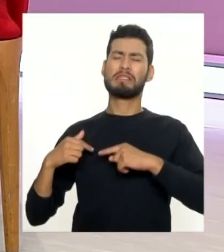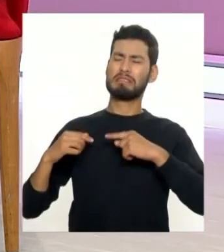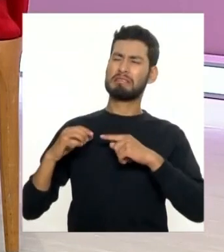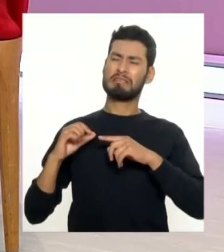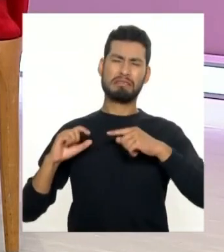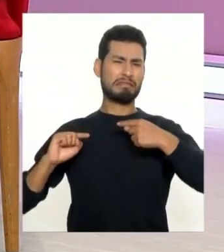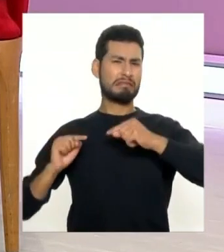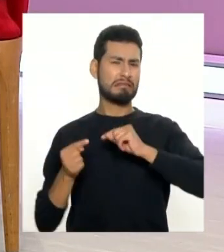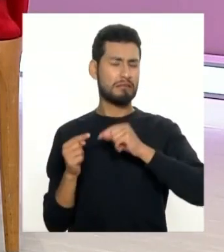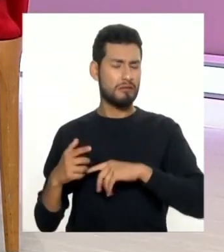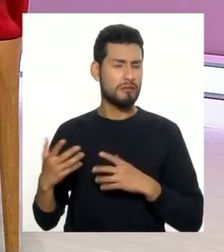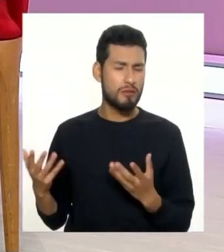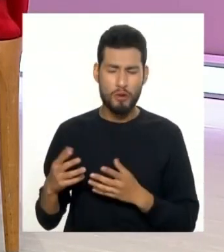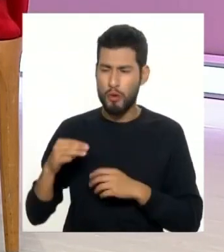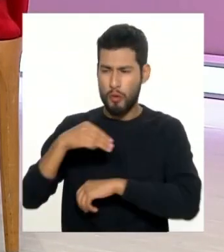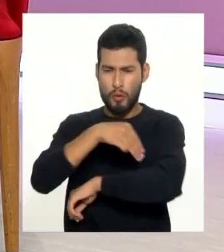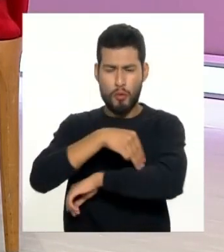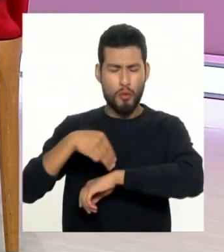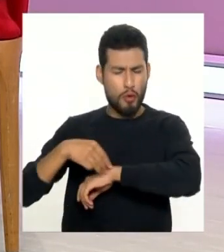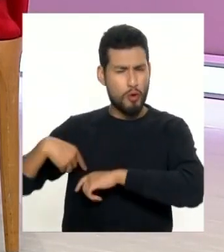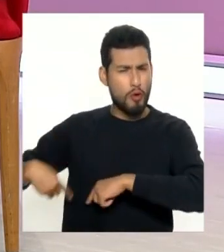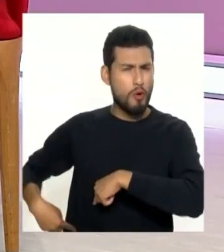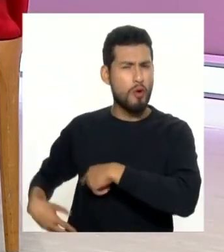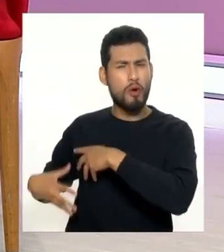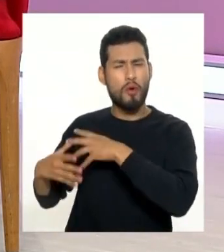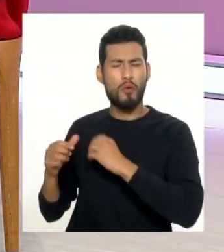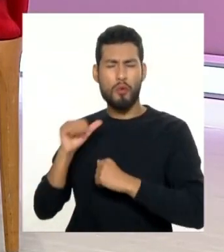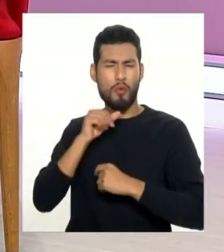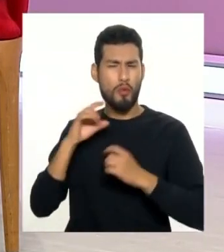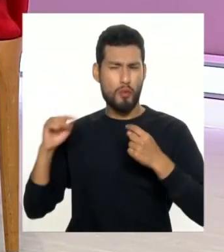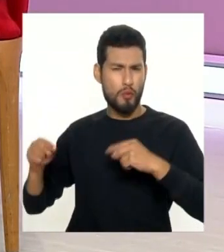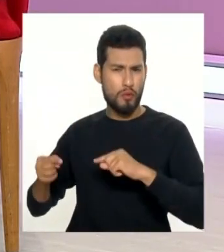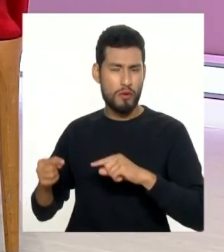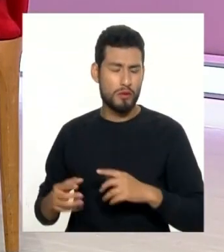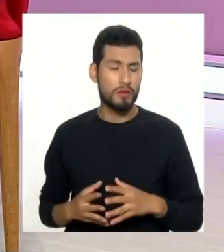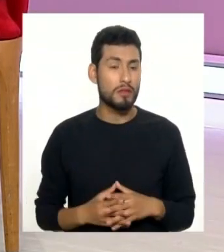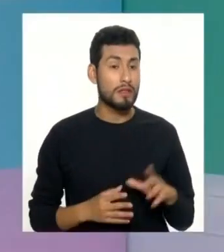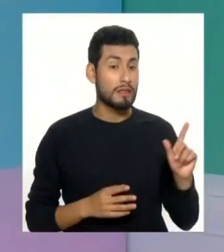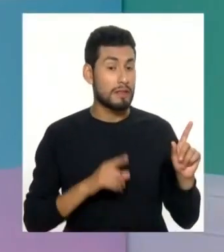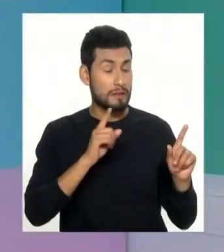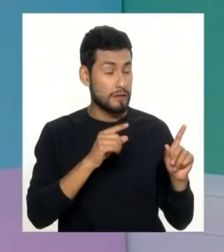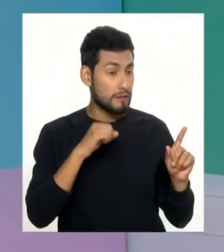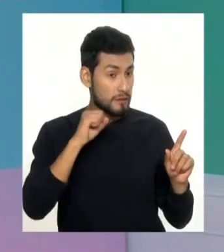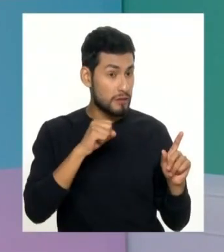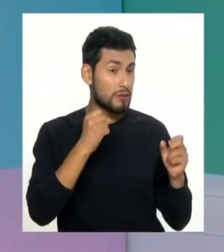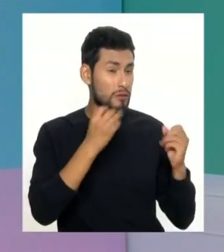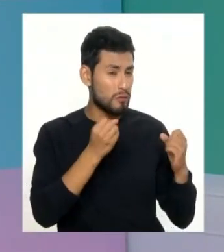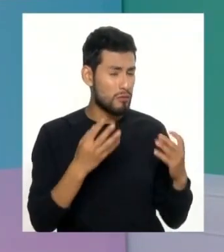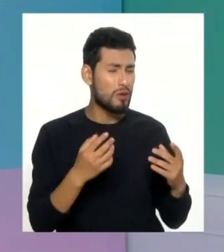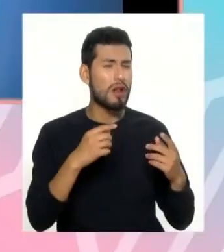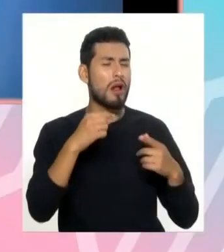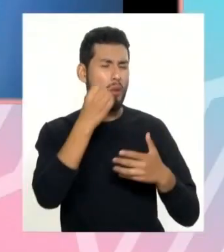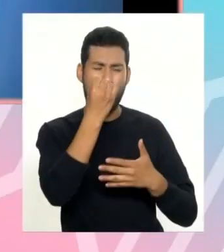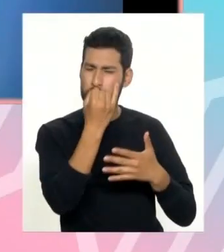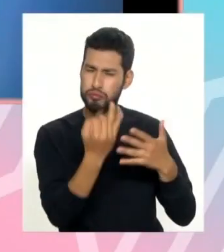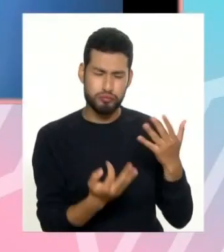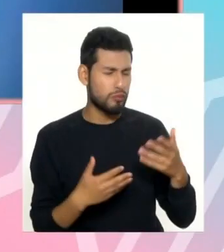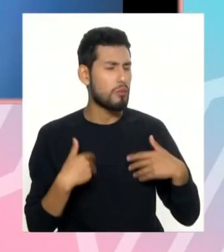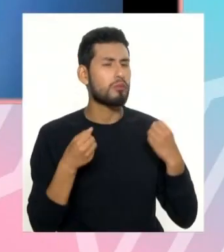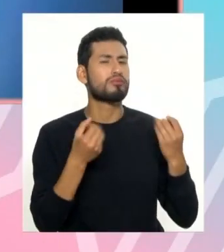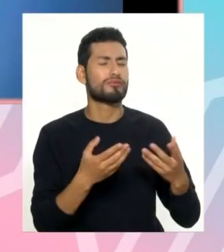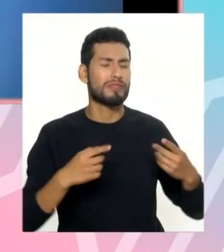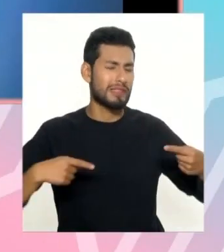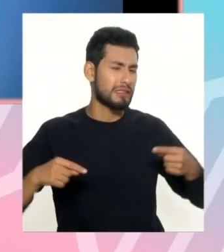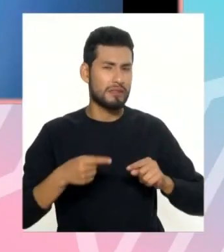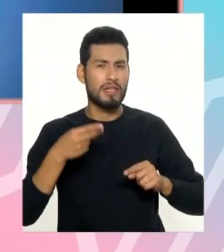de la columna y frecuentemente sufren de dolores de espalda, por ejemplo. Claro. Hay que empezar diciendo que existen múltiples factores que nos van a predisponer a las